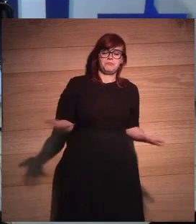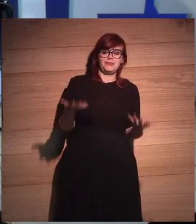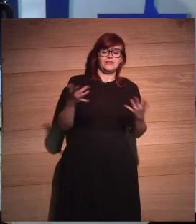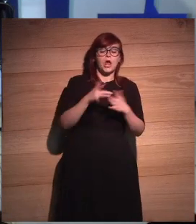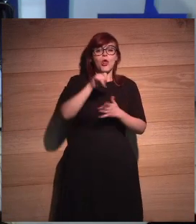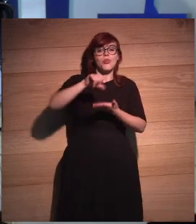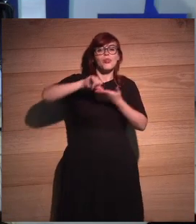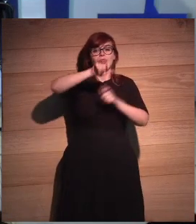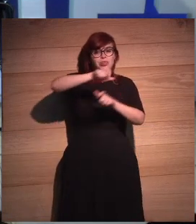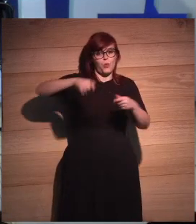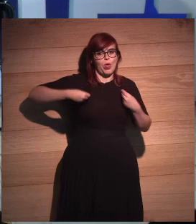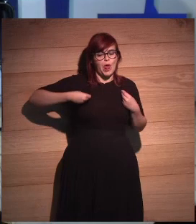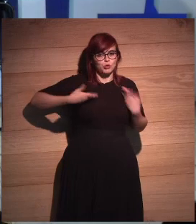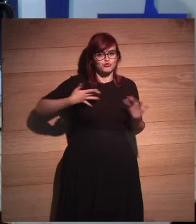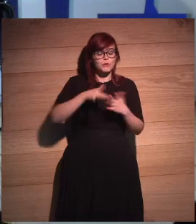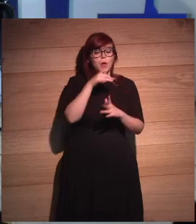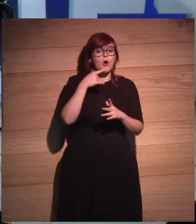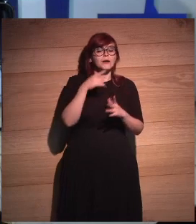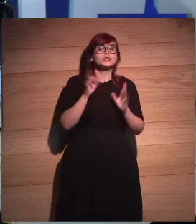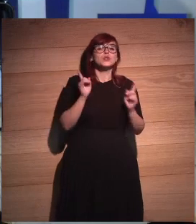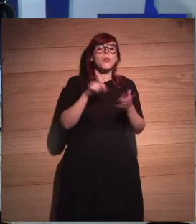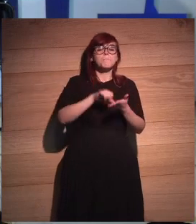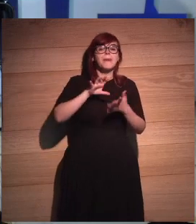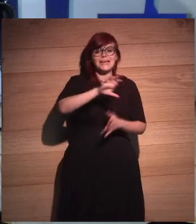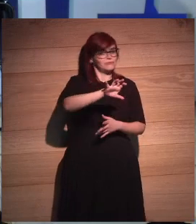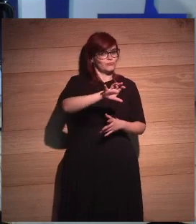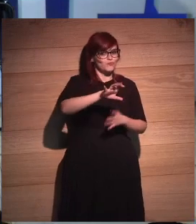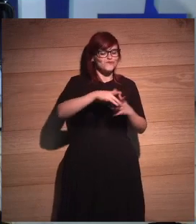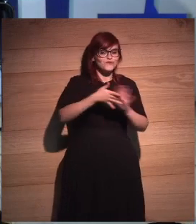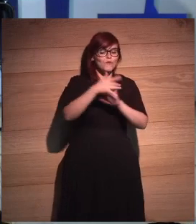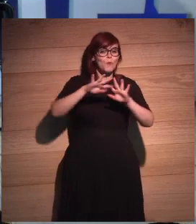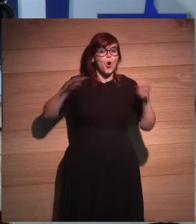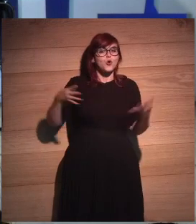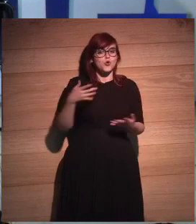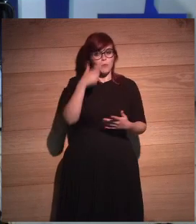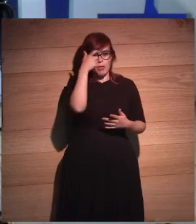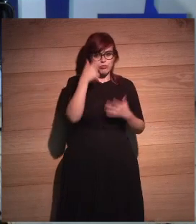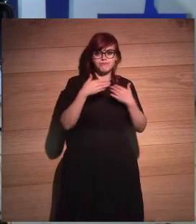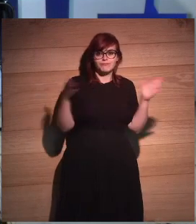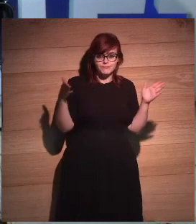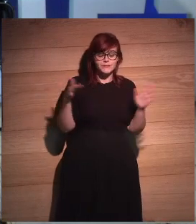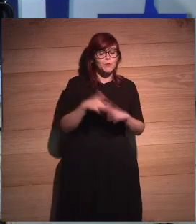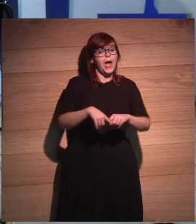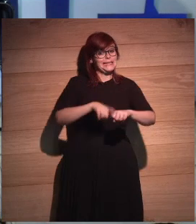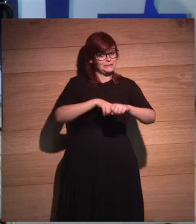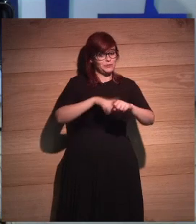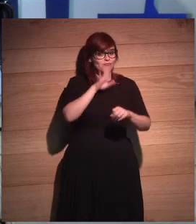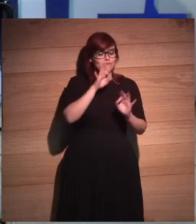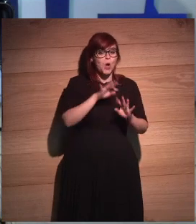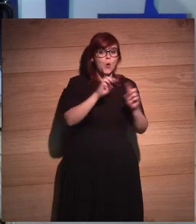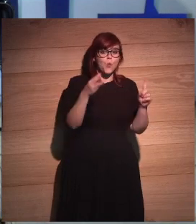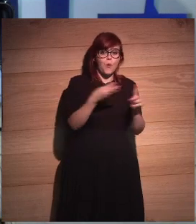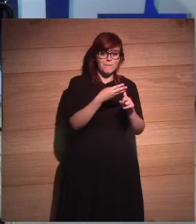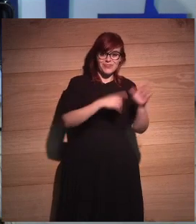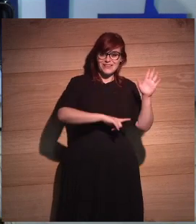cuando decimos ciudadanos es en el aspecto amplio de la palabra, no ciudadanos de un país, por ejemplo. Bueno, uno de los aspectos más interesantes del desarrollo de la web,